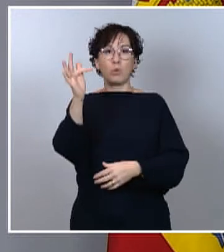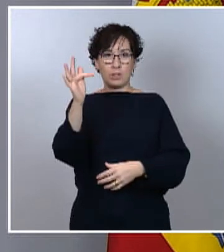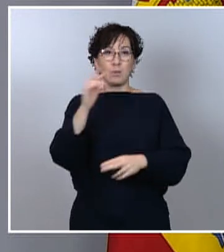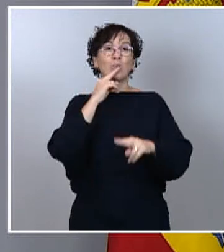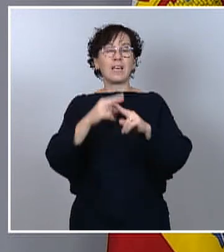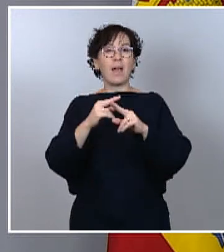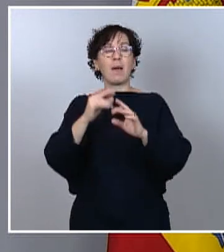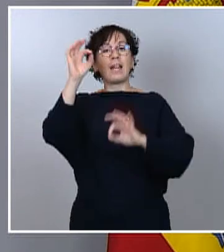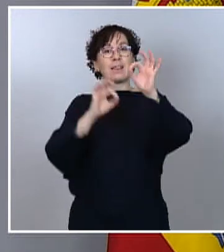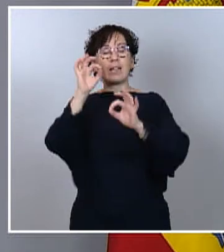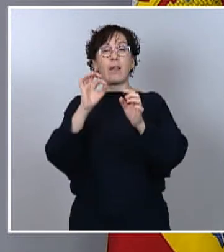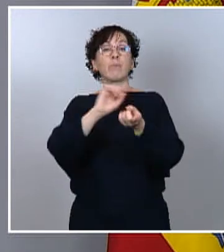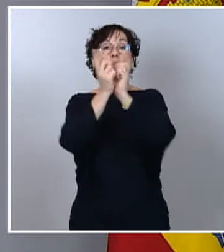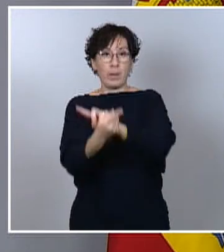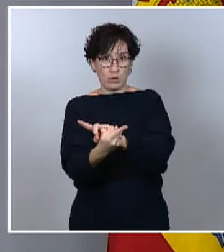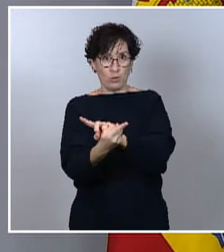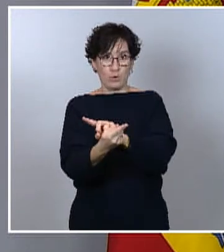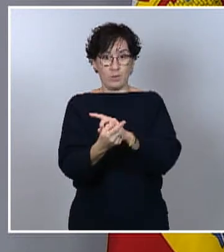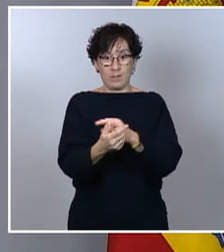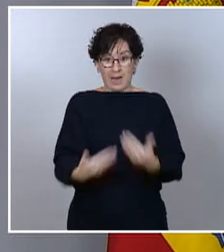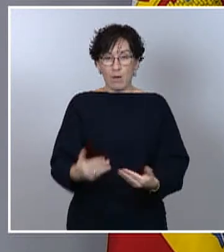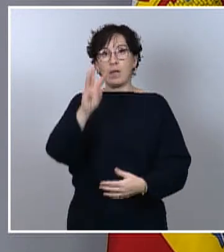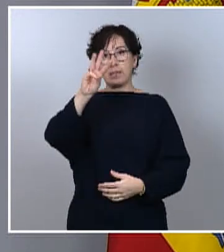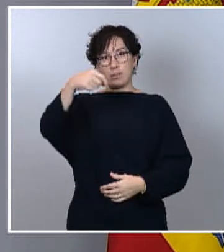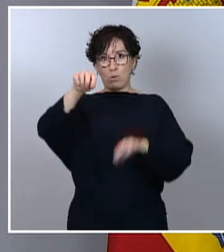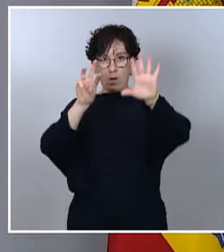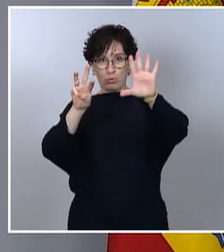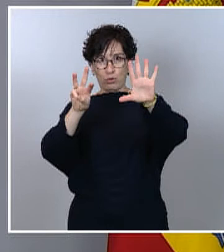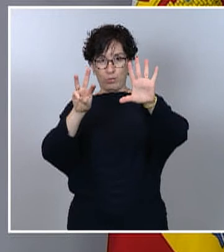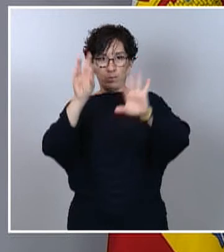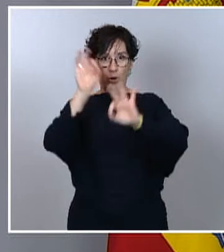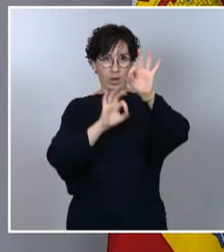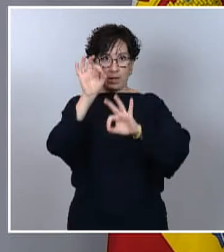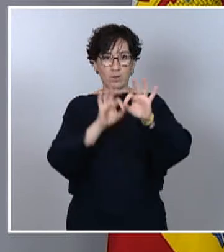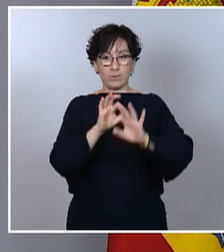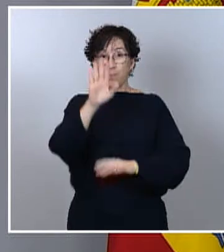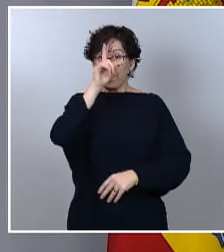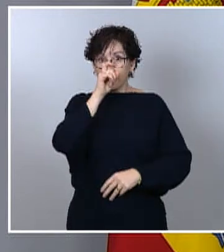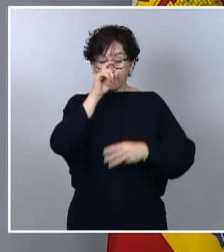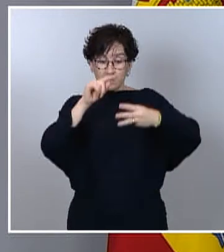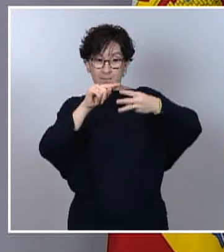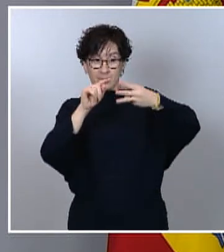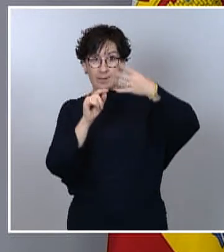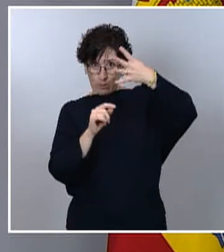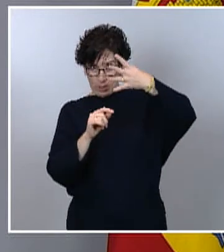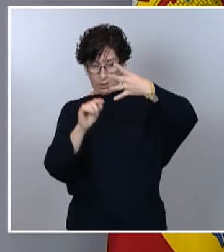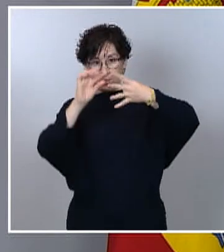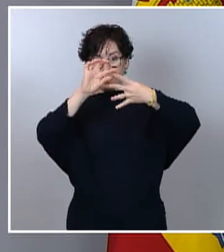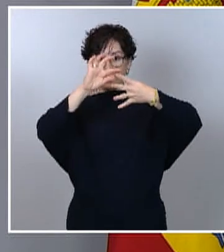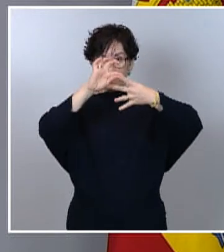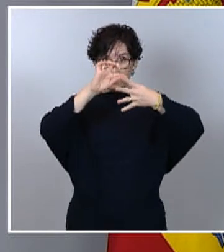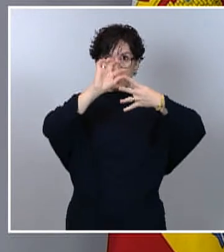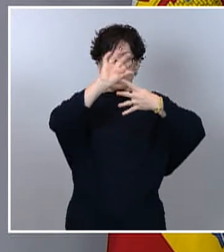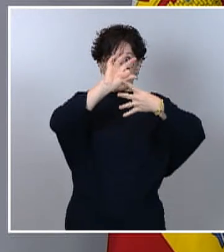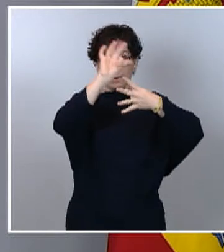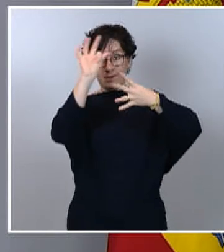caso se sitúa en un 3,8%. Les recuerdo que entre la ronda 1 y la ronda 2 y la ronda 2 y la ronda 3 estas tasas